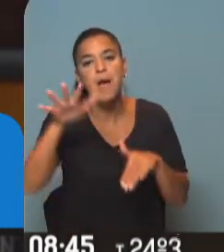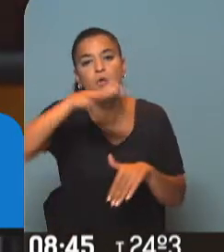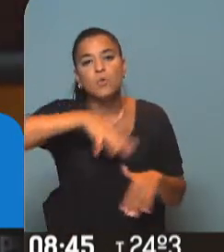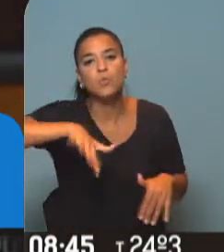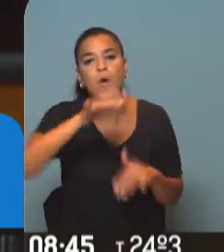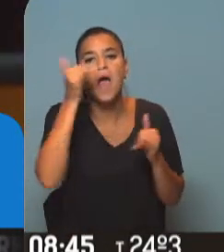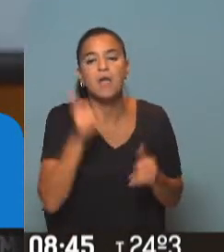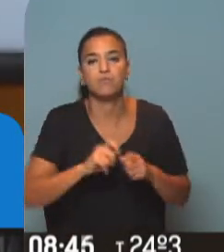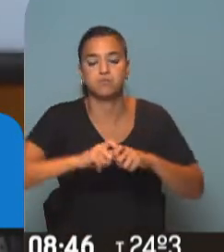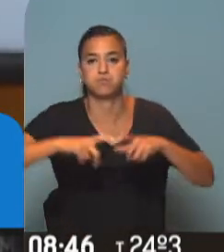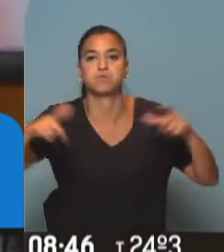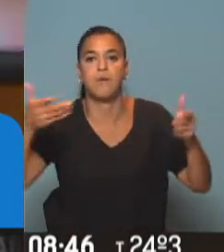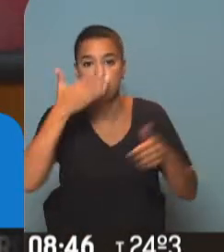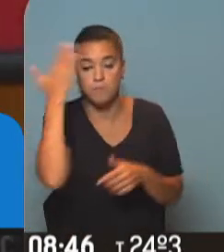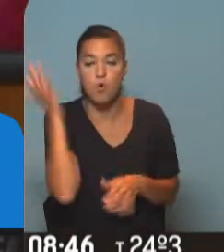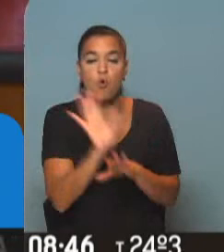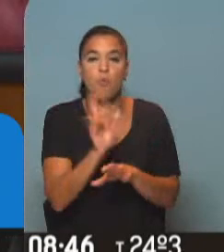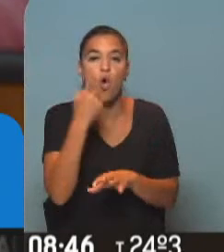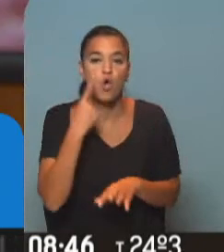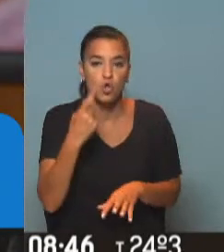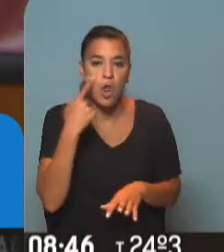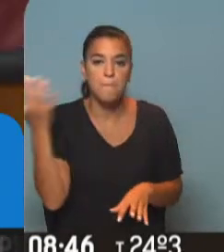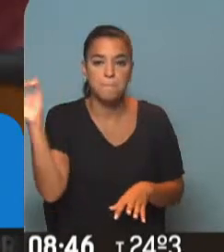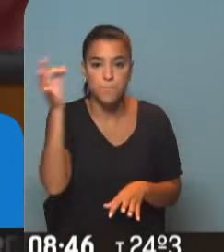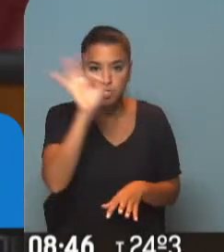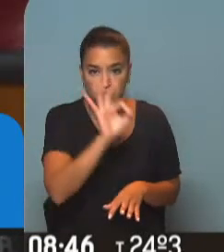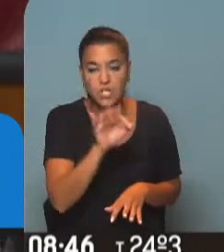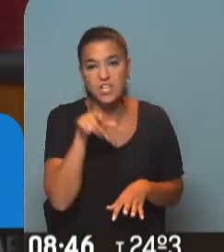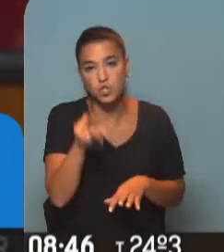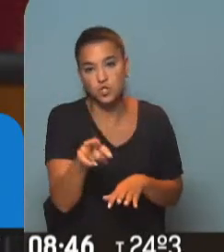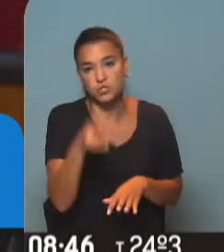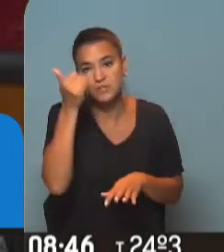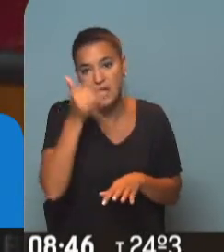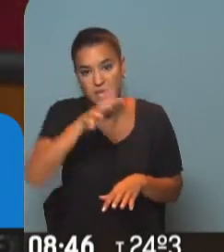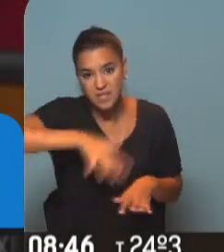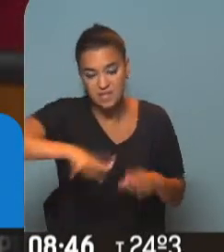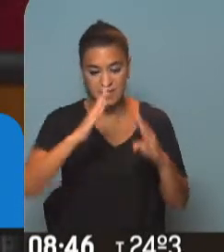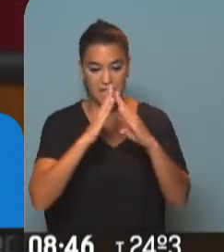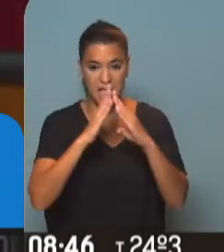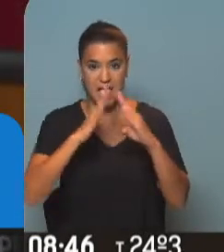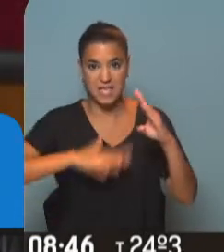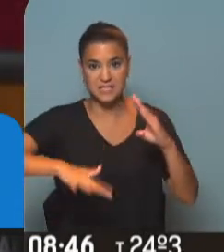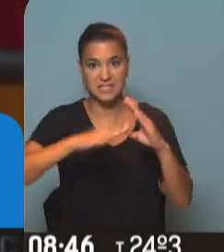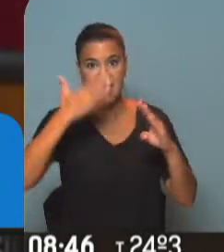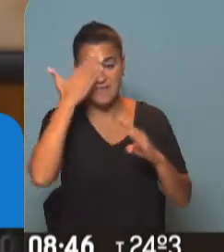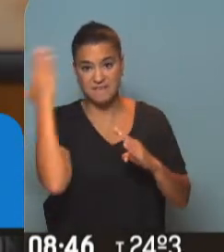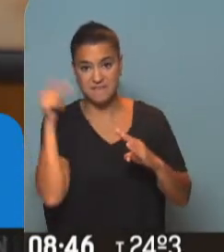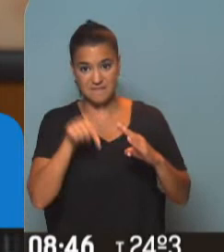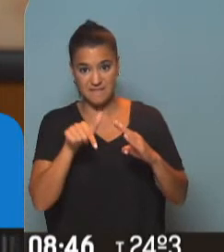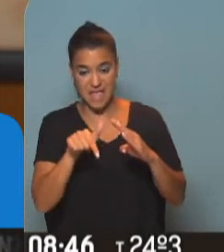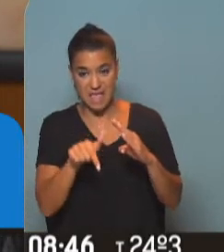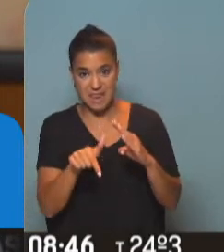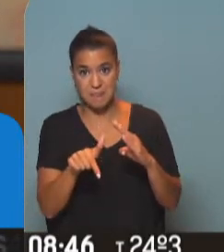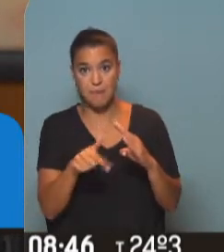donde hay un brote que es tratar de controlar los mosquitos adultos que están en alrededor del domicilio de la persona enferma para lo que decíamos antes que una